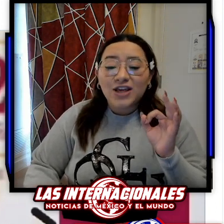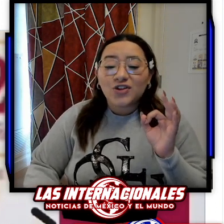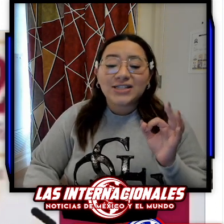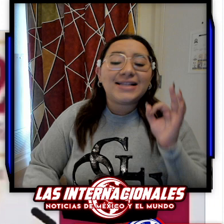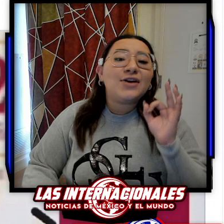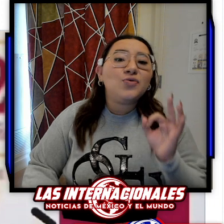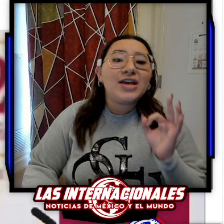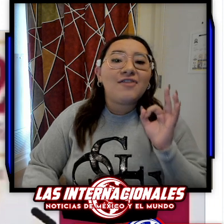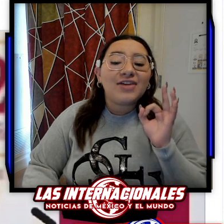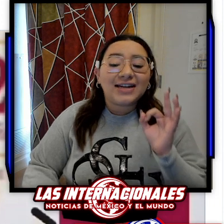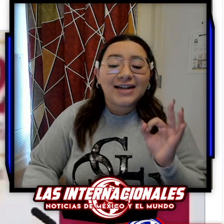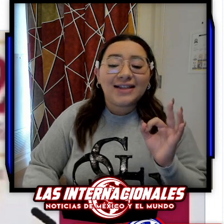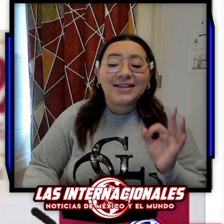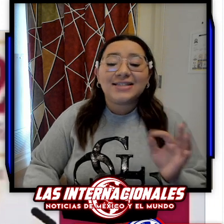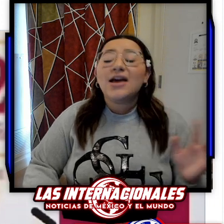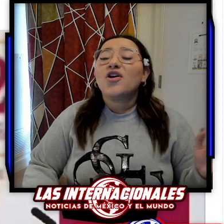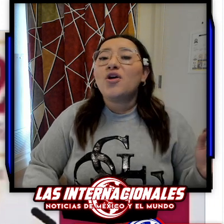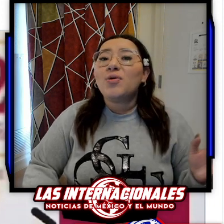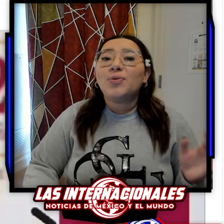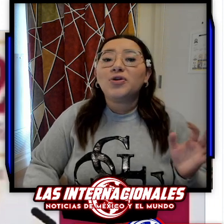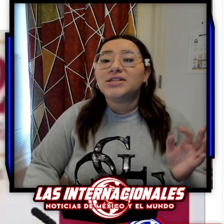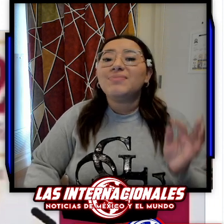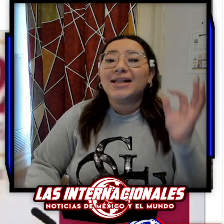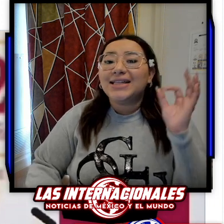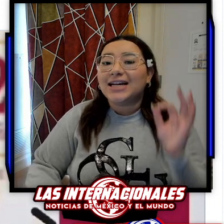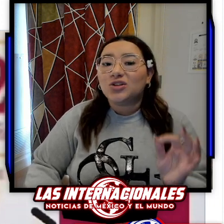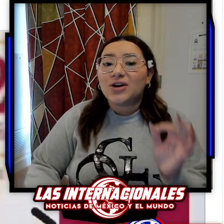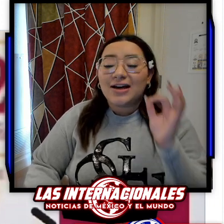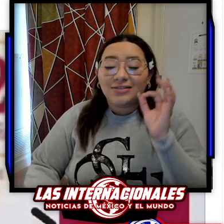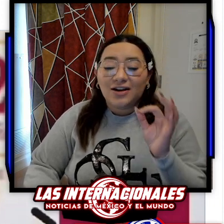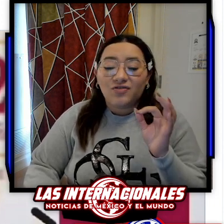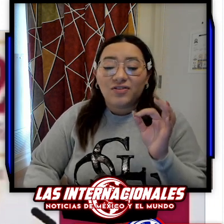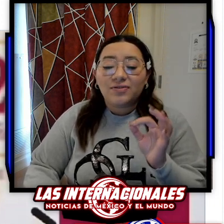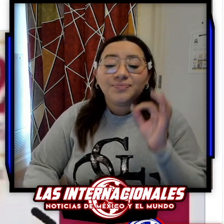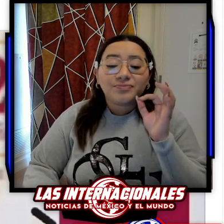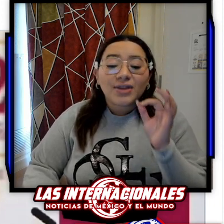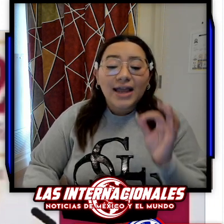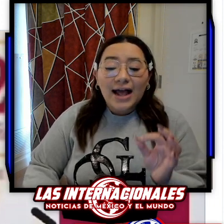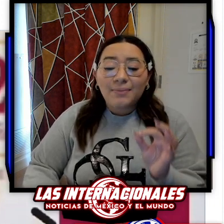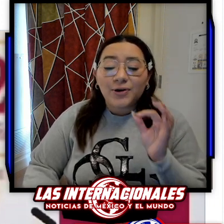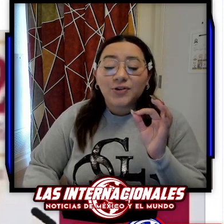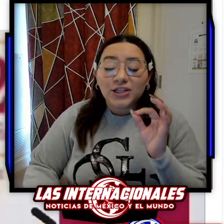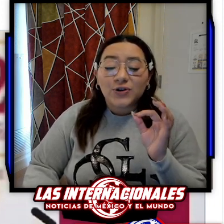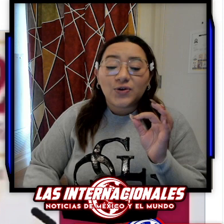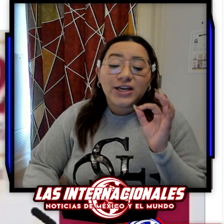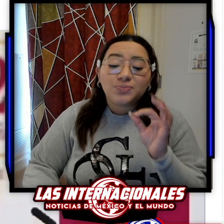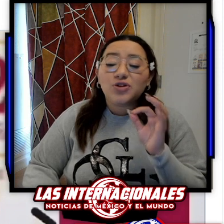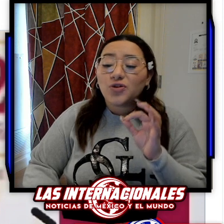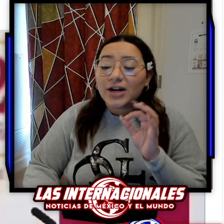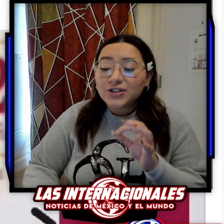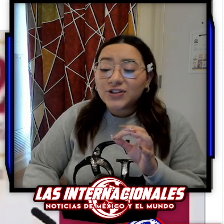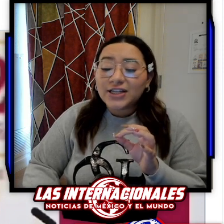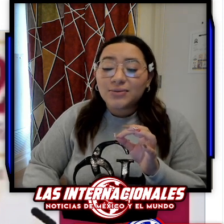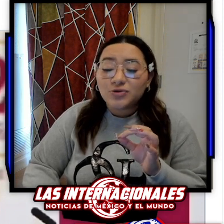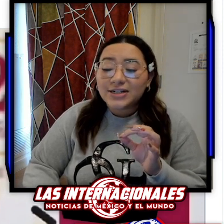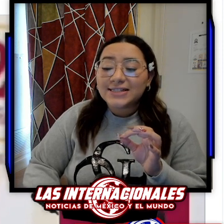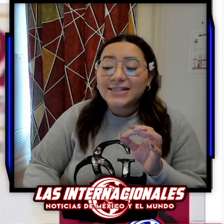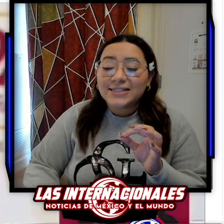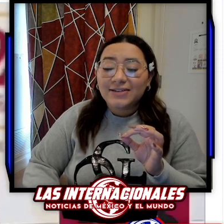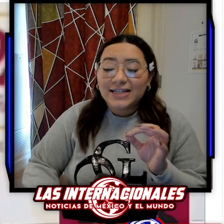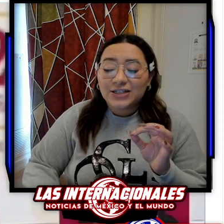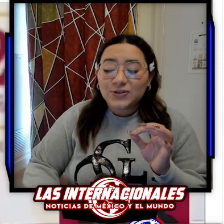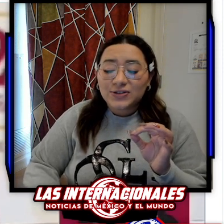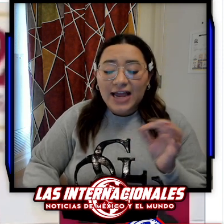la periodista Nuria Fernández como próxima directora del DIF. AMLO dijo, es puro corazón, tiene